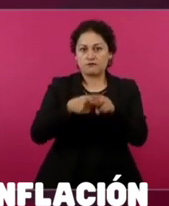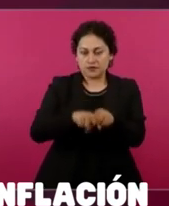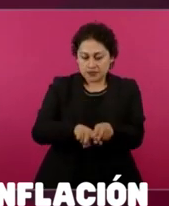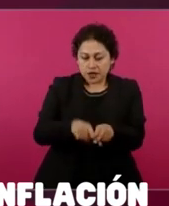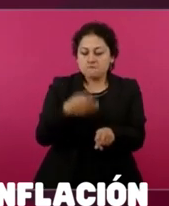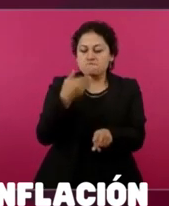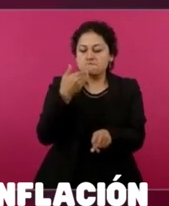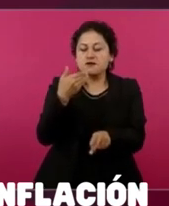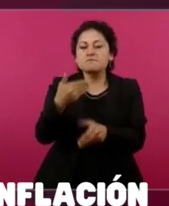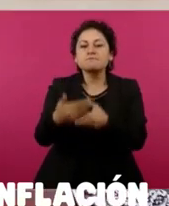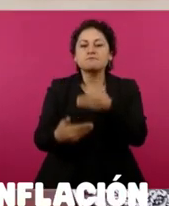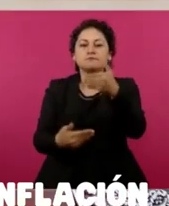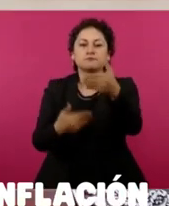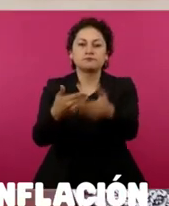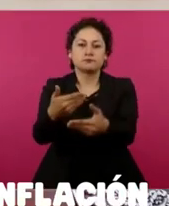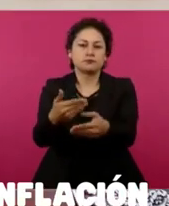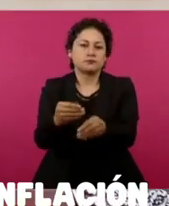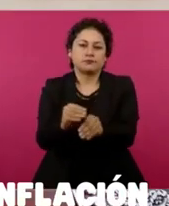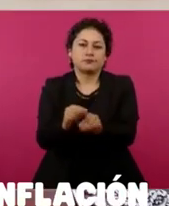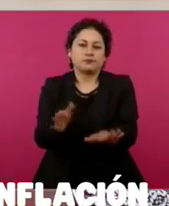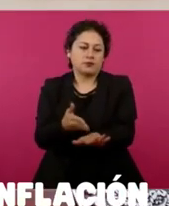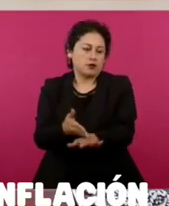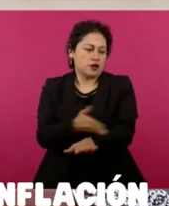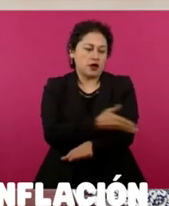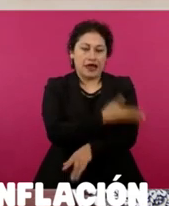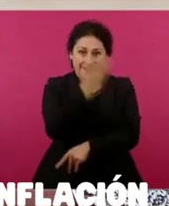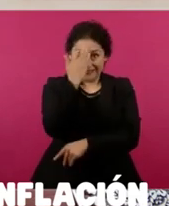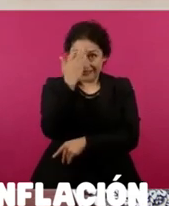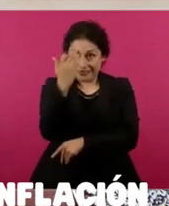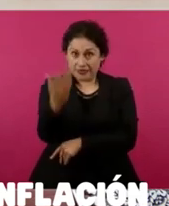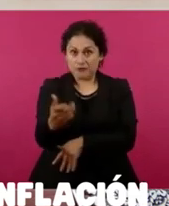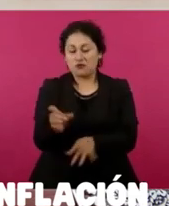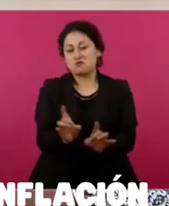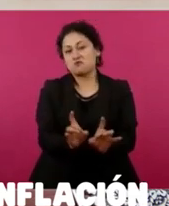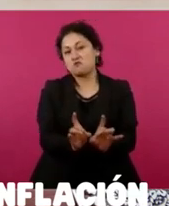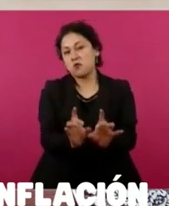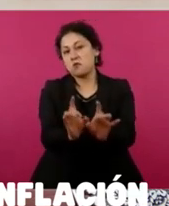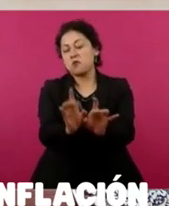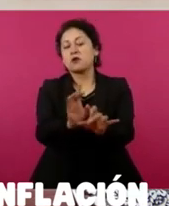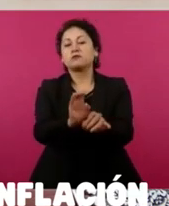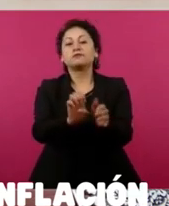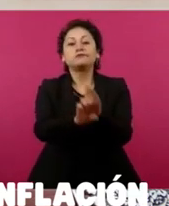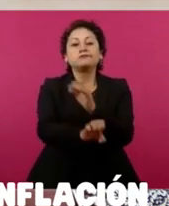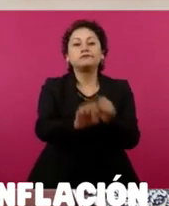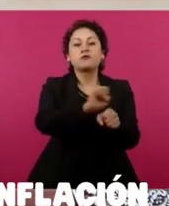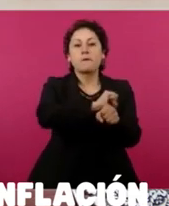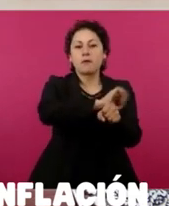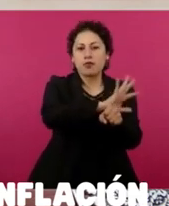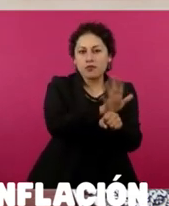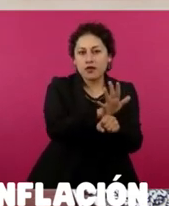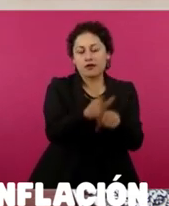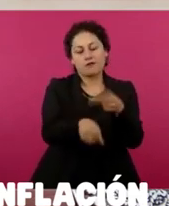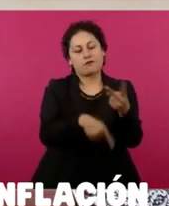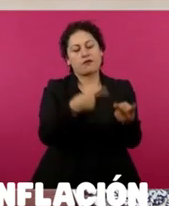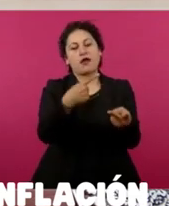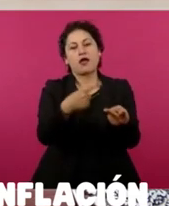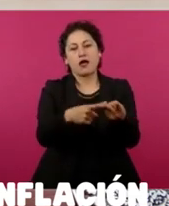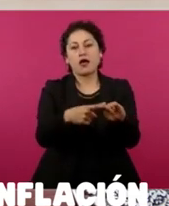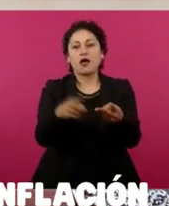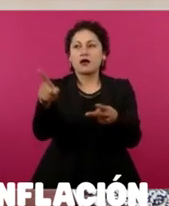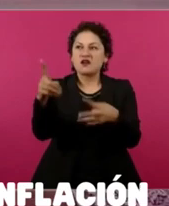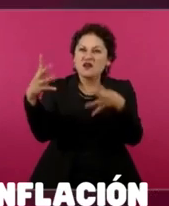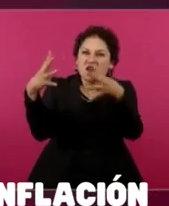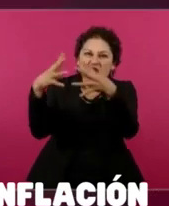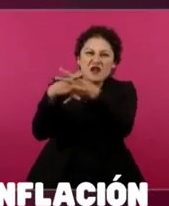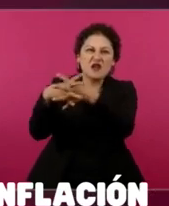pandemia, de la inflación que precipitó la guerra de